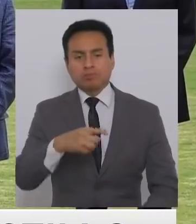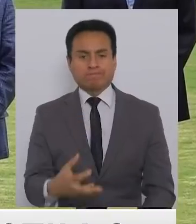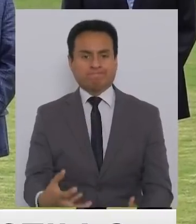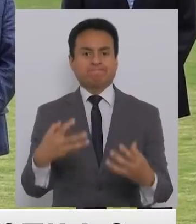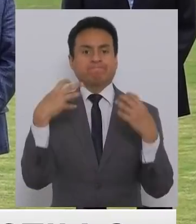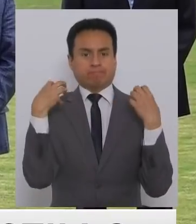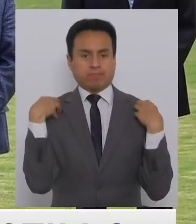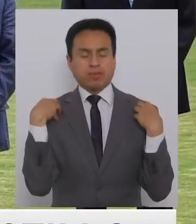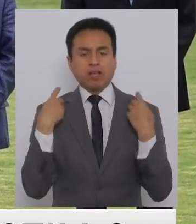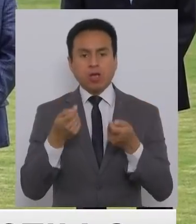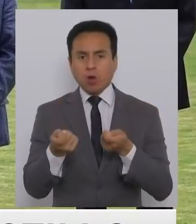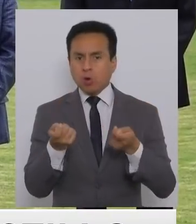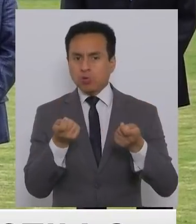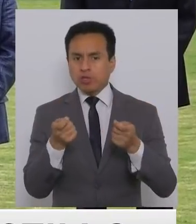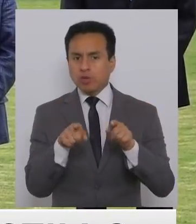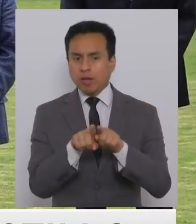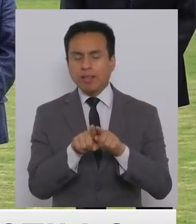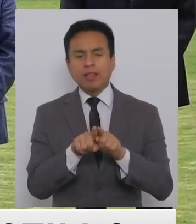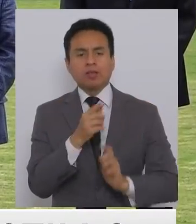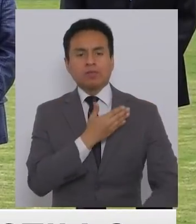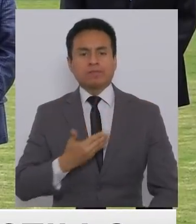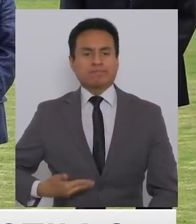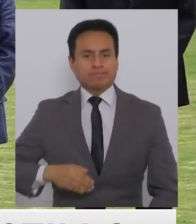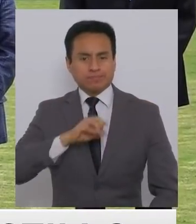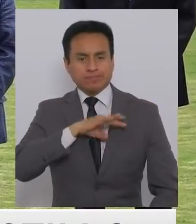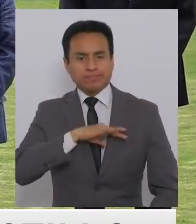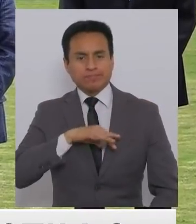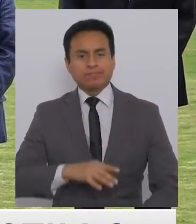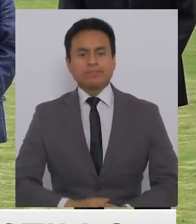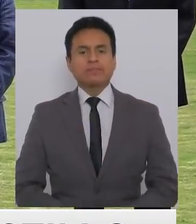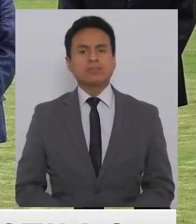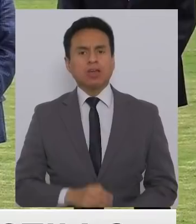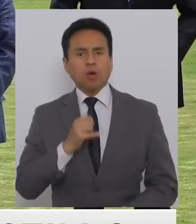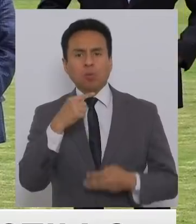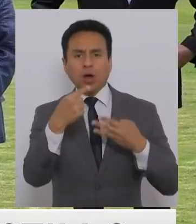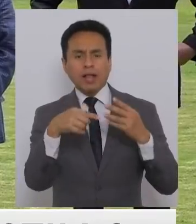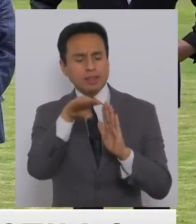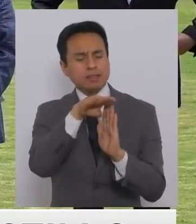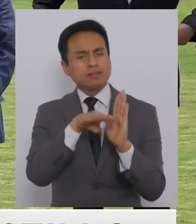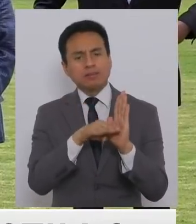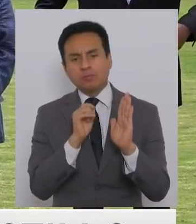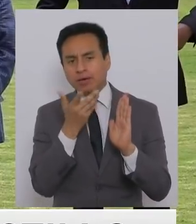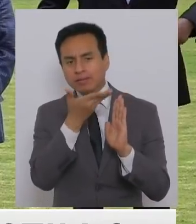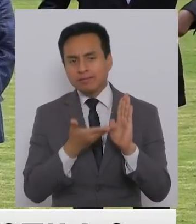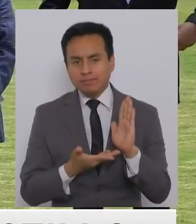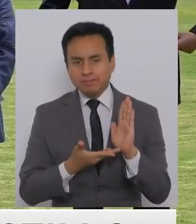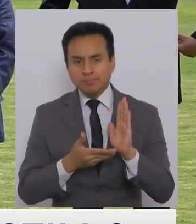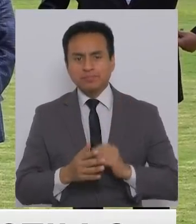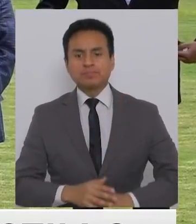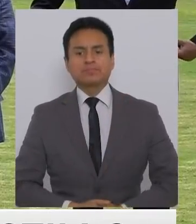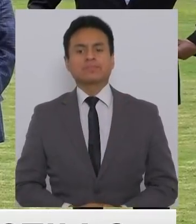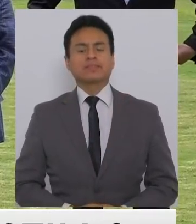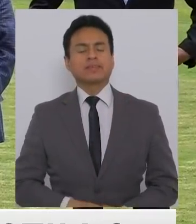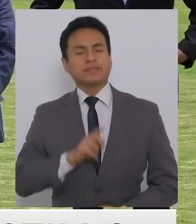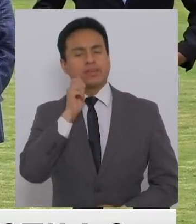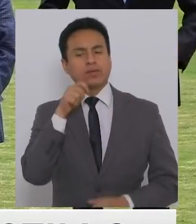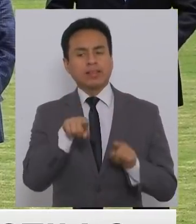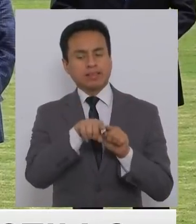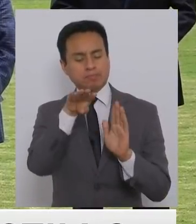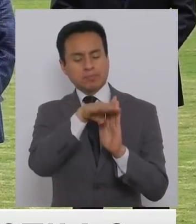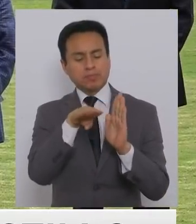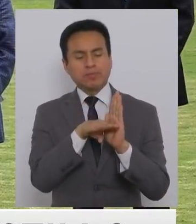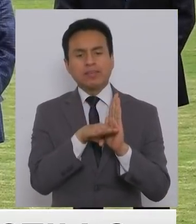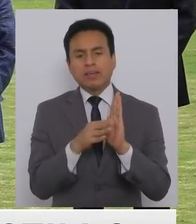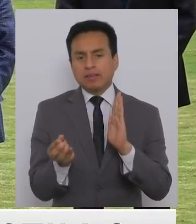responsabilidad de conducir el gobierno de Chile. ¿Cuál es esa carta de navegación? Es la carta que